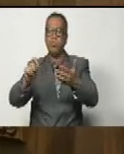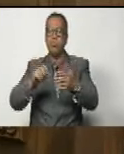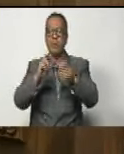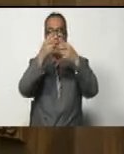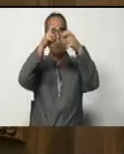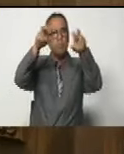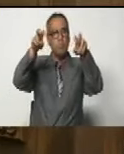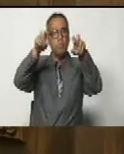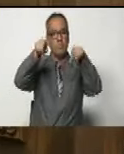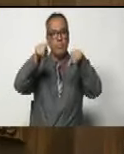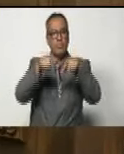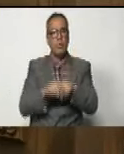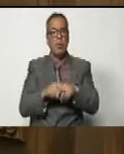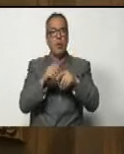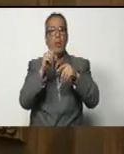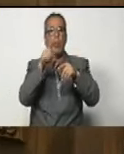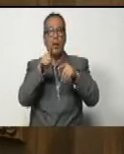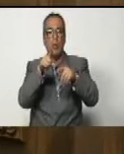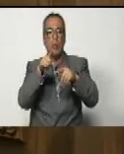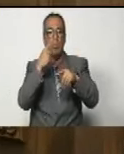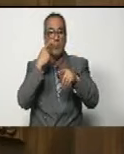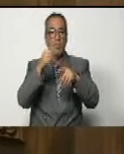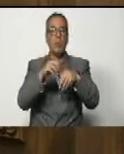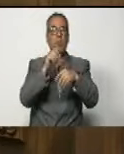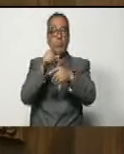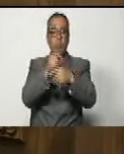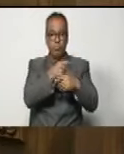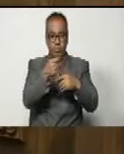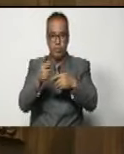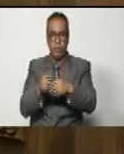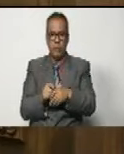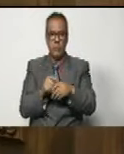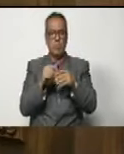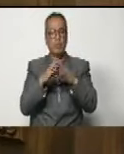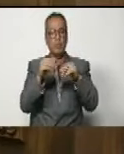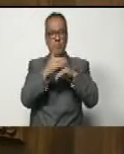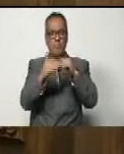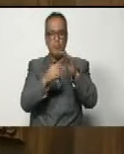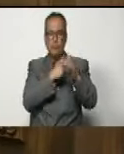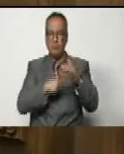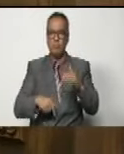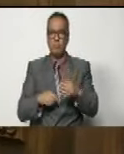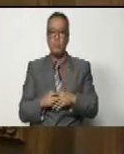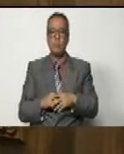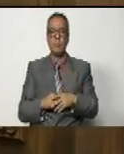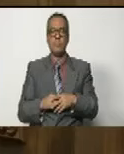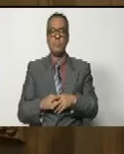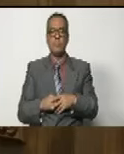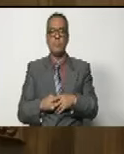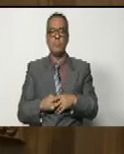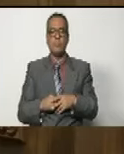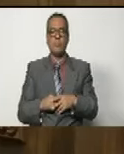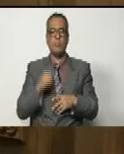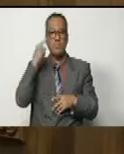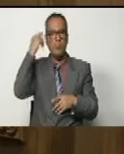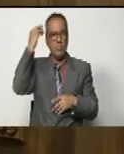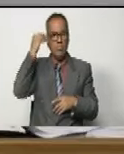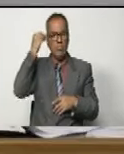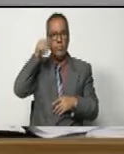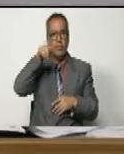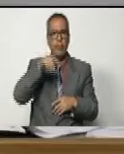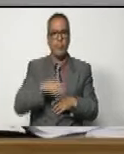términos. Epígrafe. Fuentes de aprovisionamiento de recursos. Es todo, ciudadano vicepresidente. En